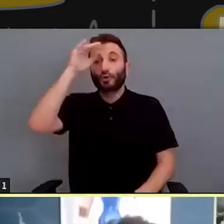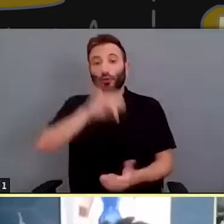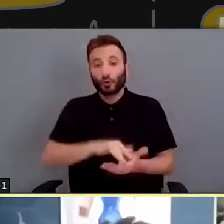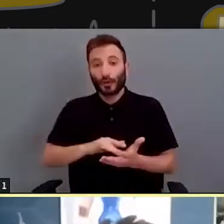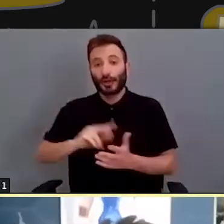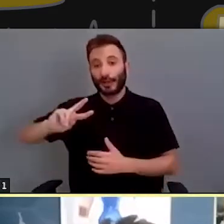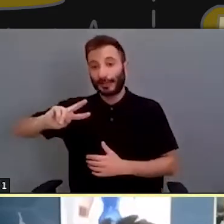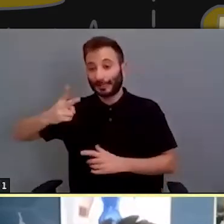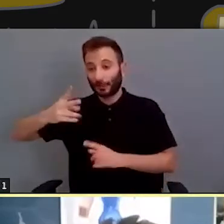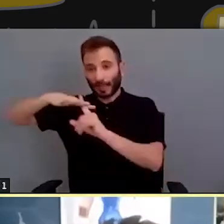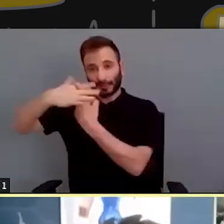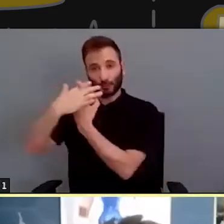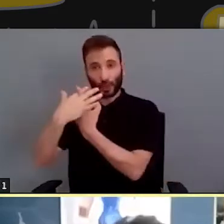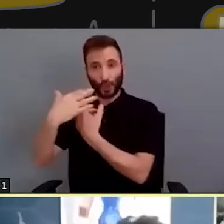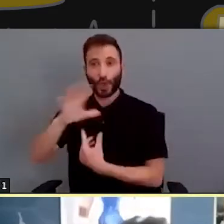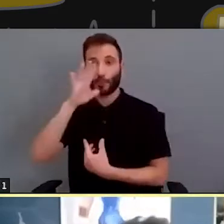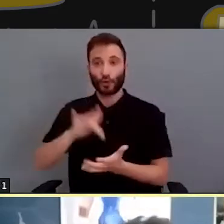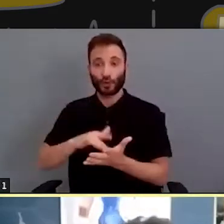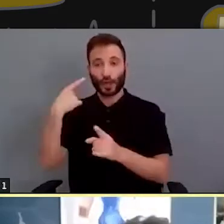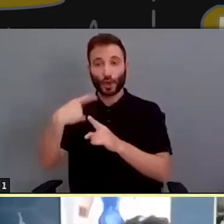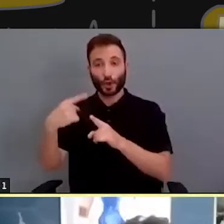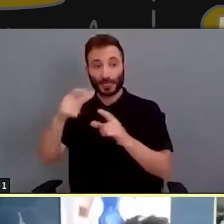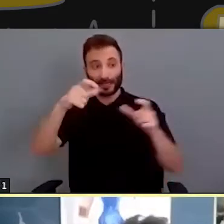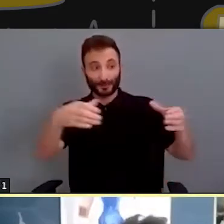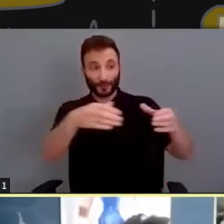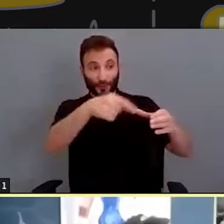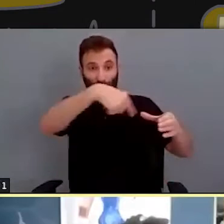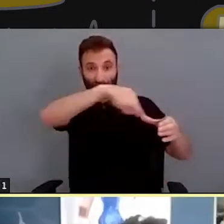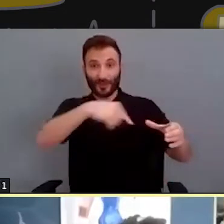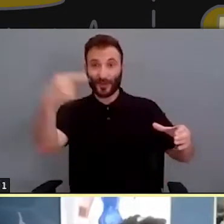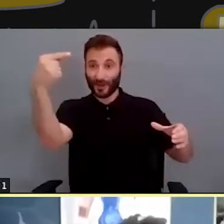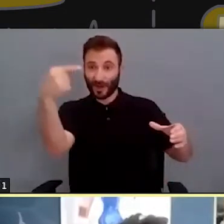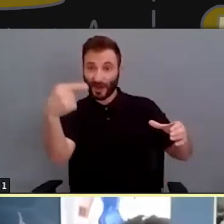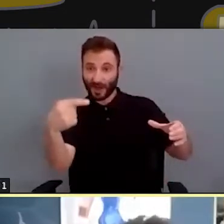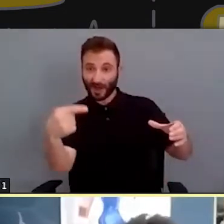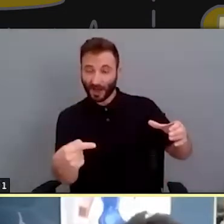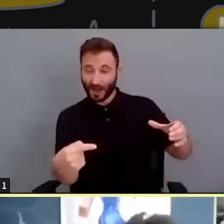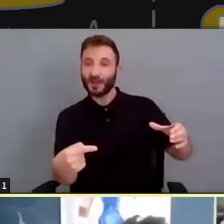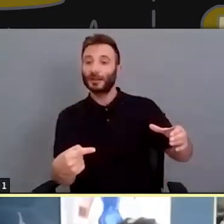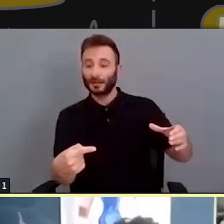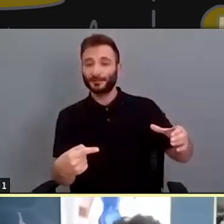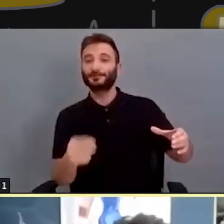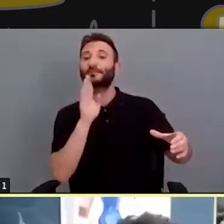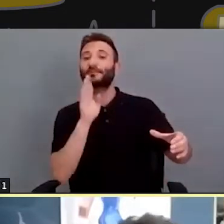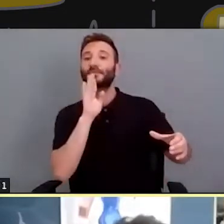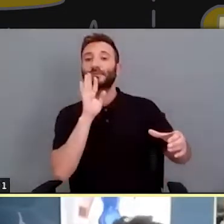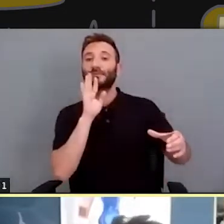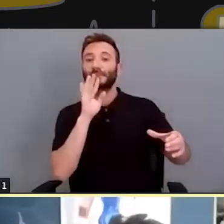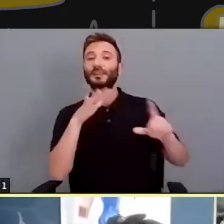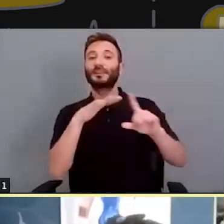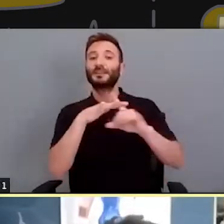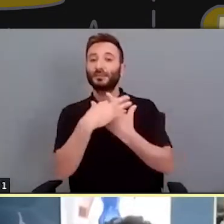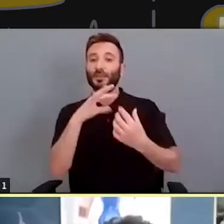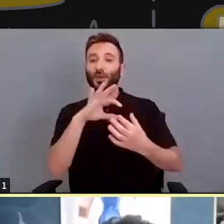escenario, porque las desventajas que llevan estas personas tienen que ver con lo que arrastran por estos